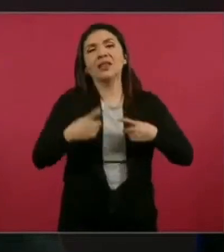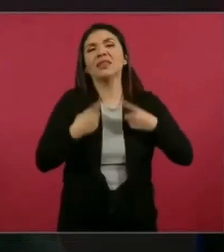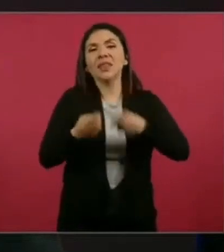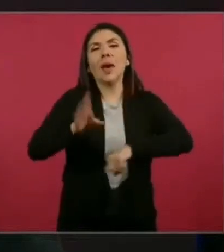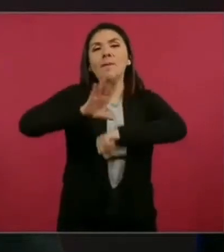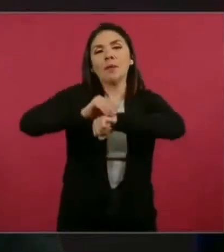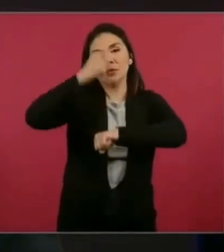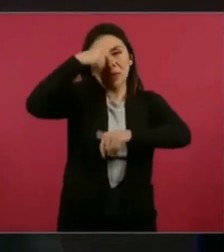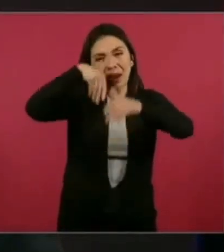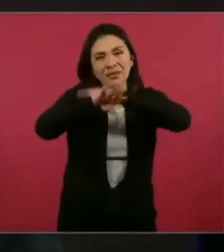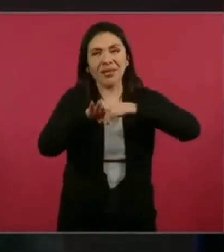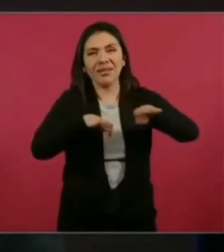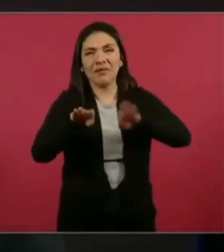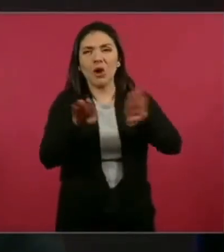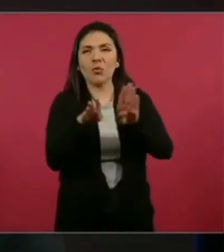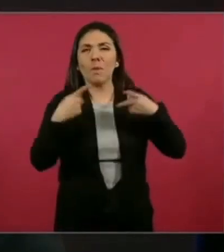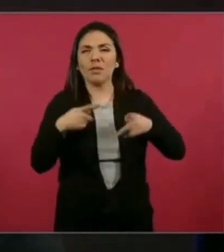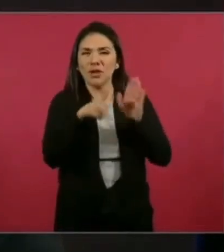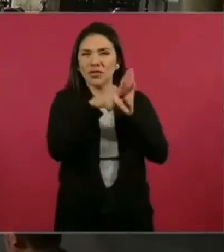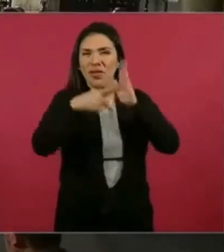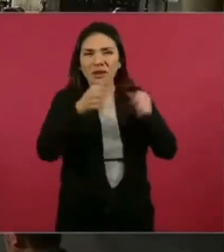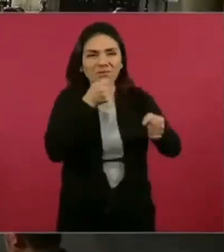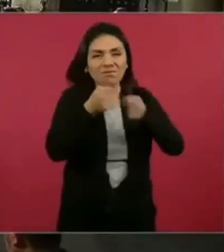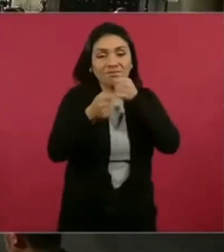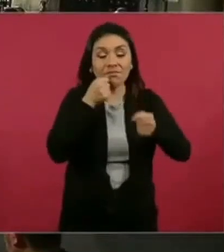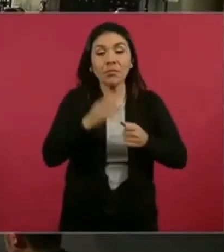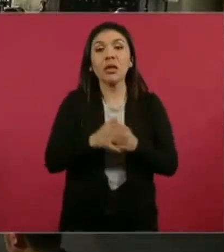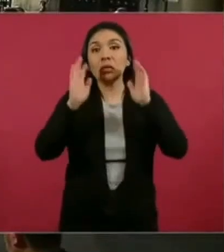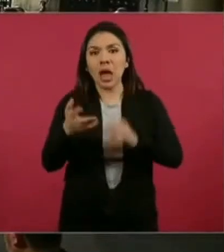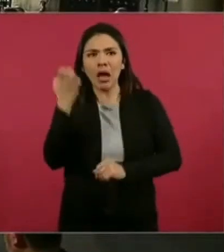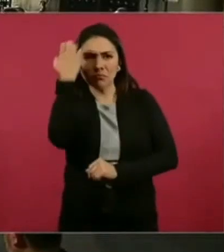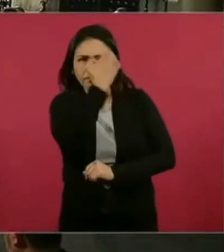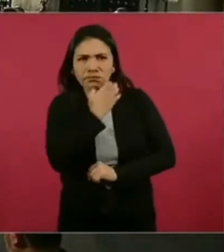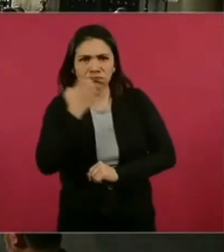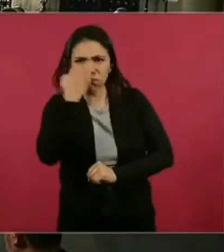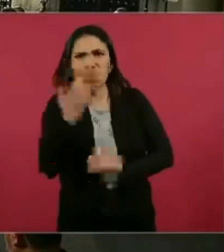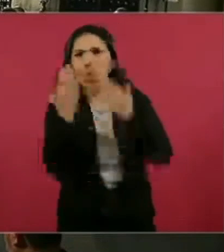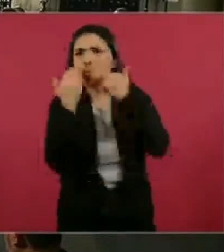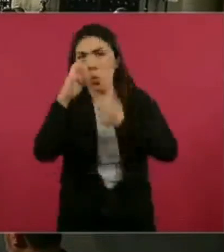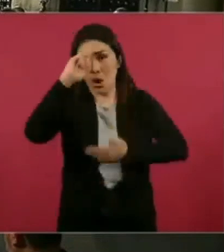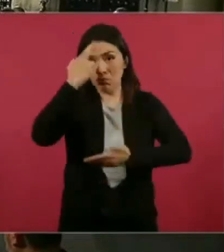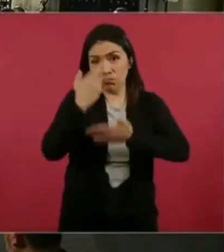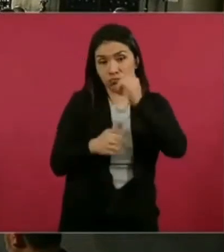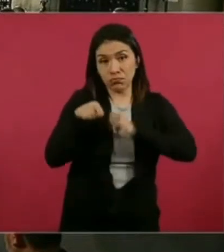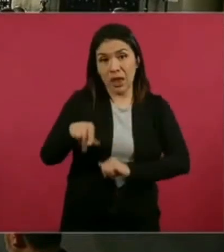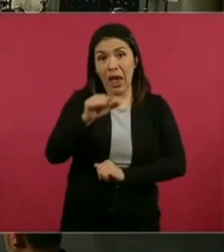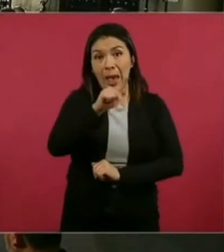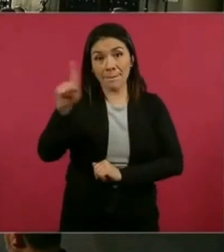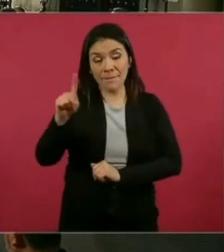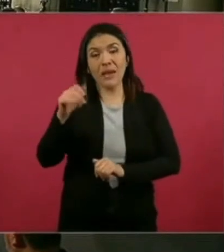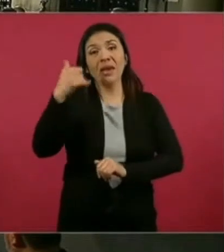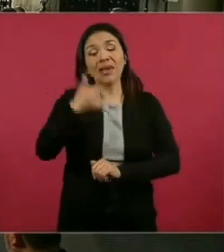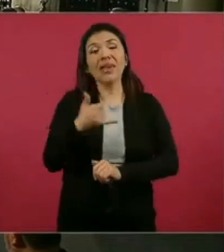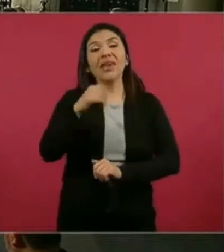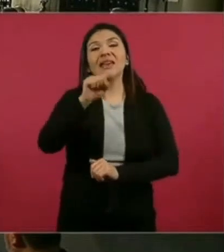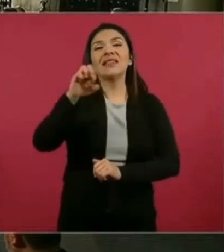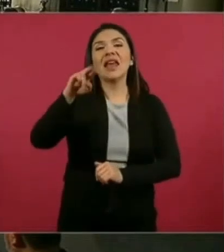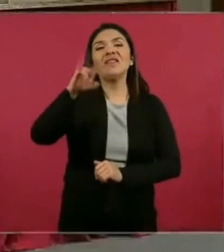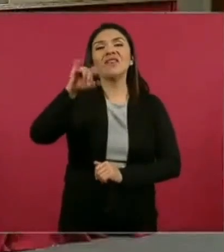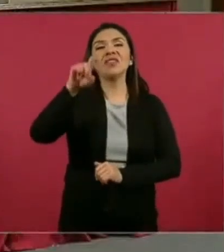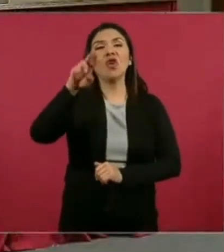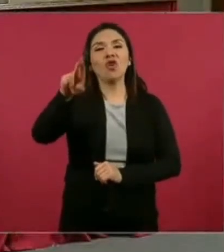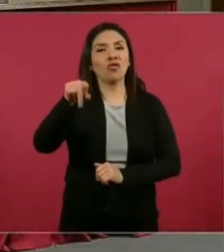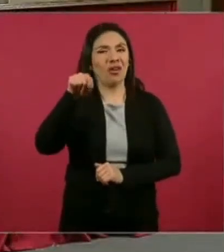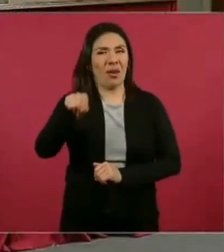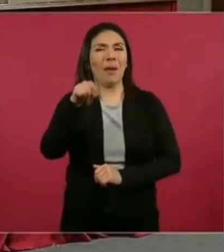lo que les explico. Se verificó que no se vulneraron ni el aplicativo ni el servidor, que es la base de datos, ya